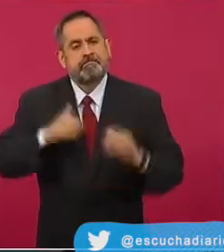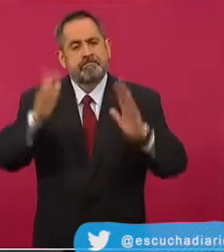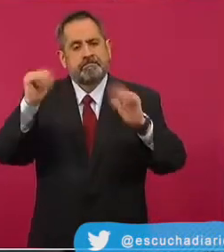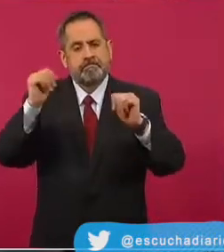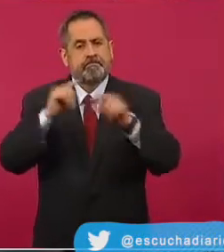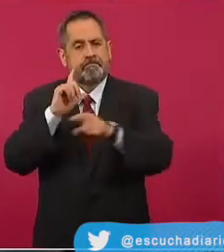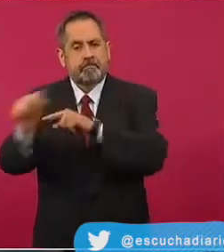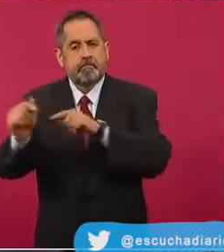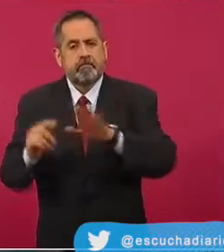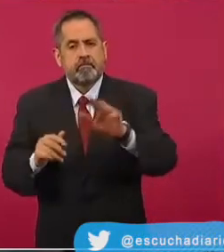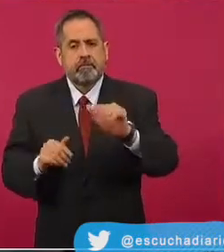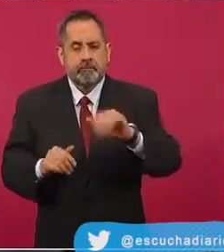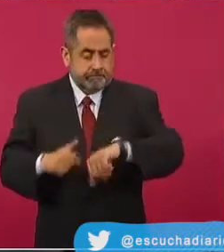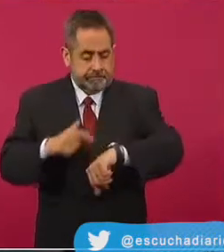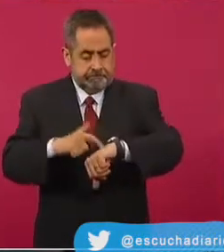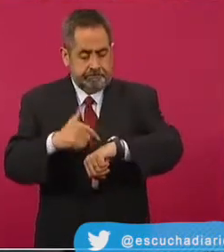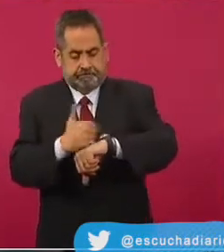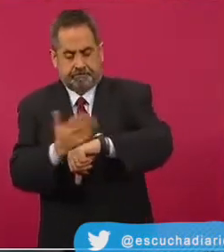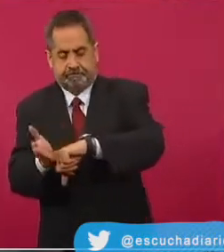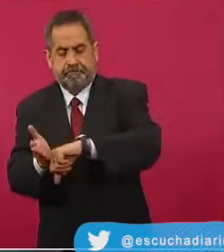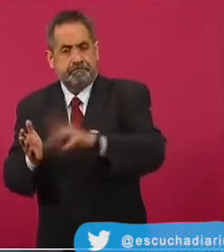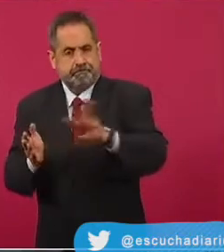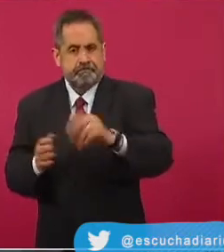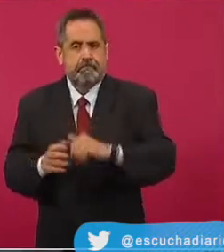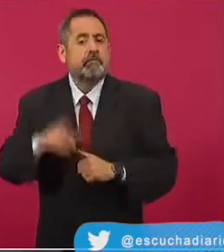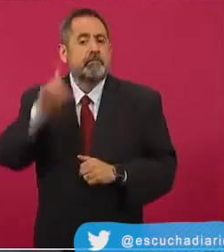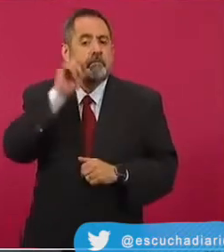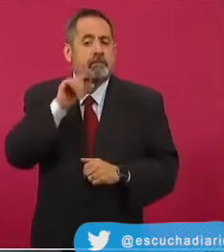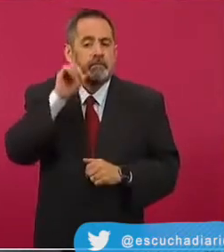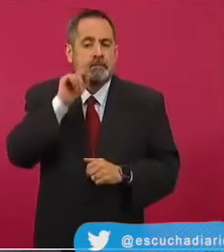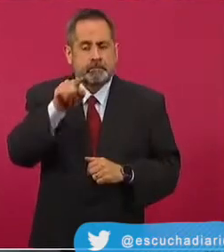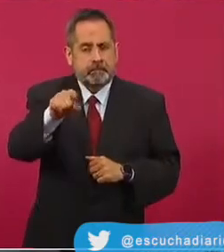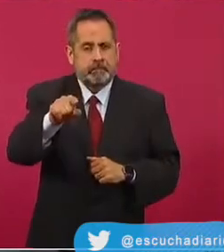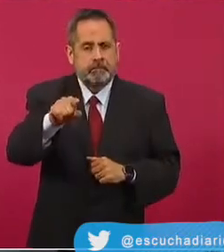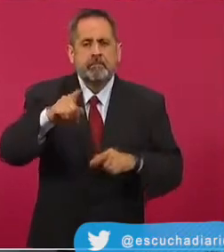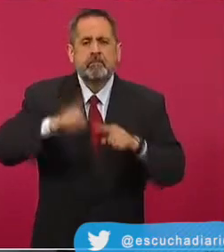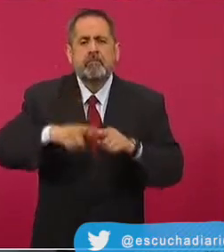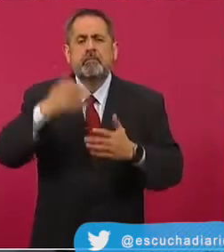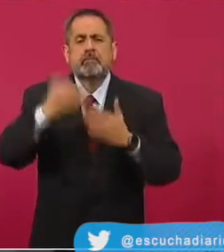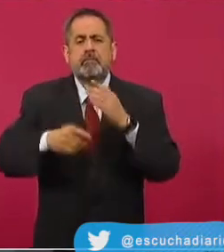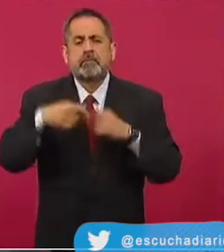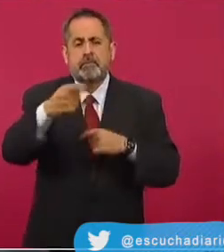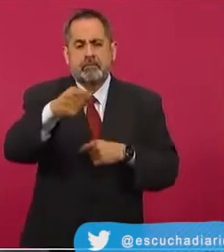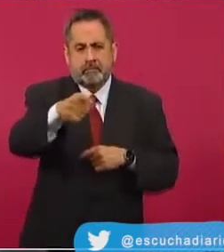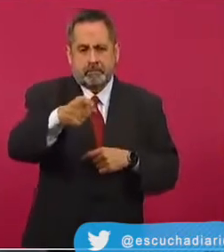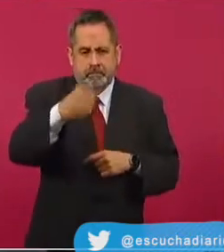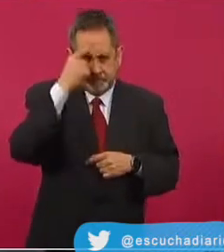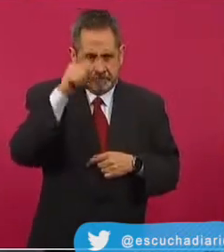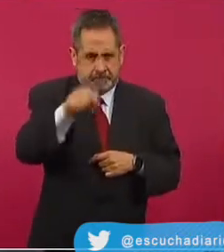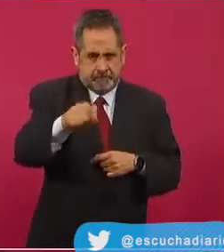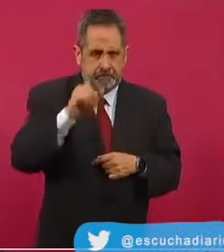nos vamos ya nos pasamos este mañana quien quedó tú